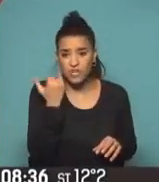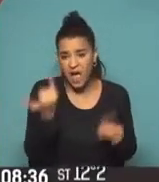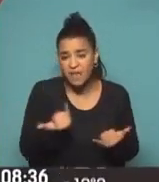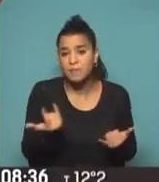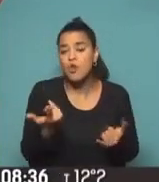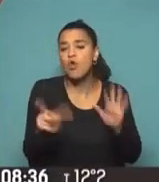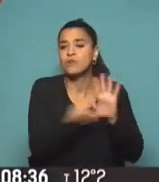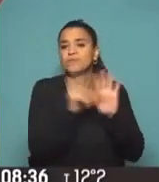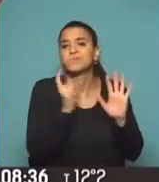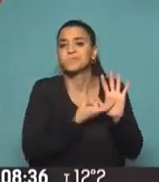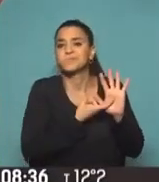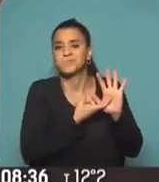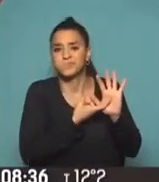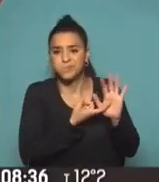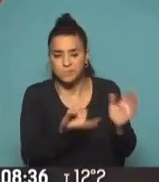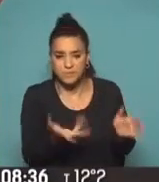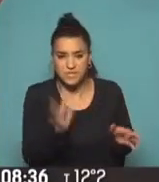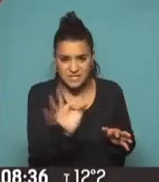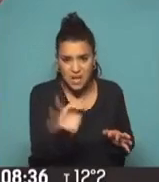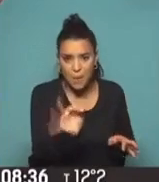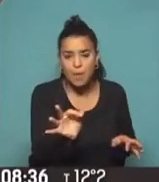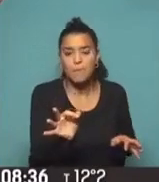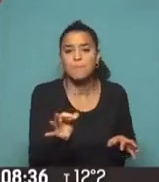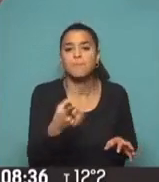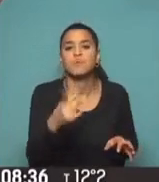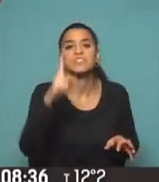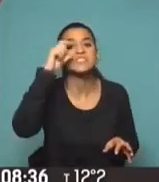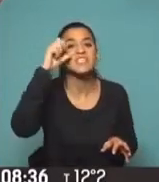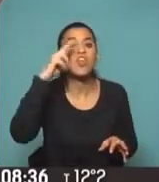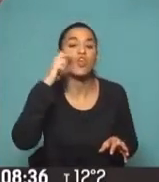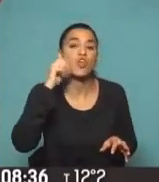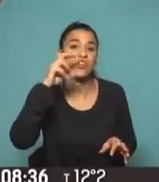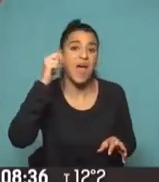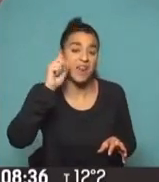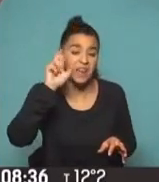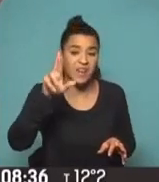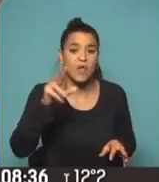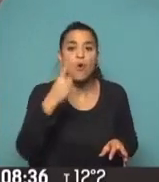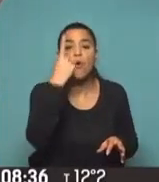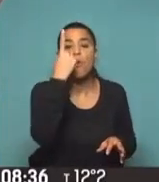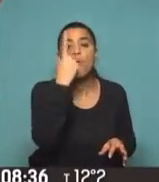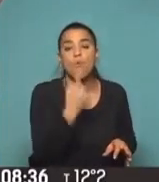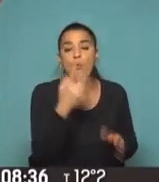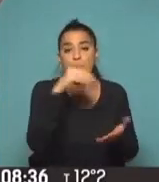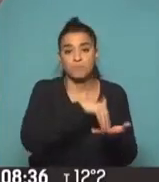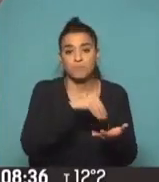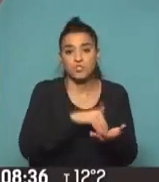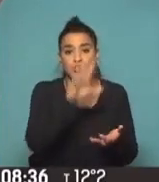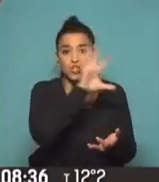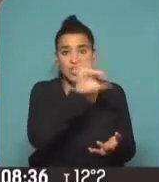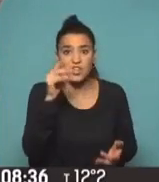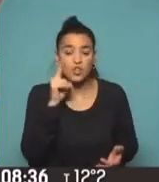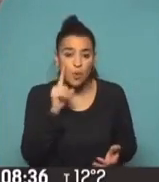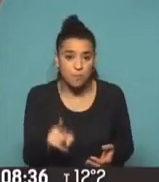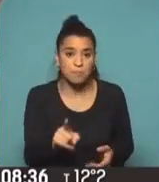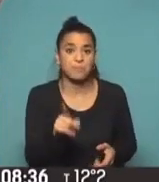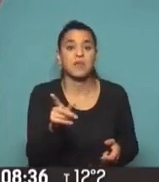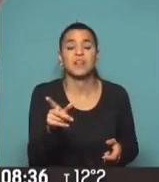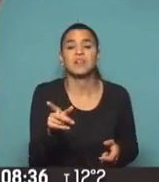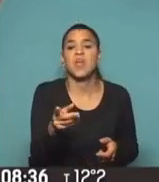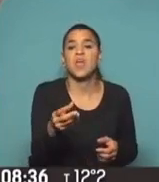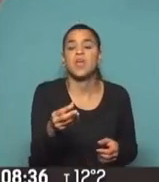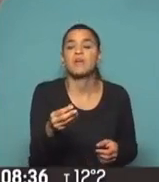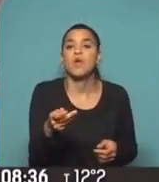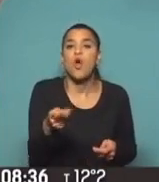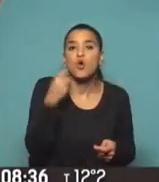sabemos que según la sedronar hay un millón y medio de consumidores de cannabis en el